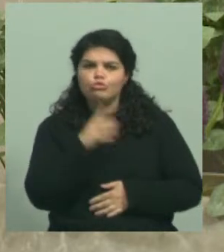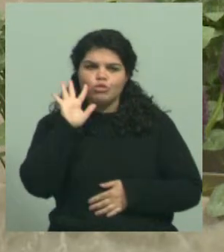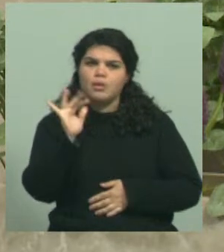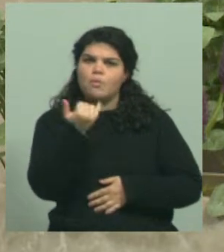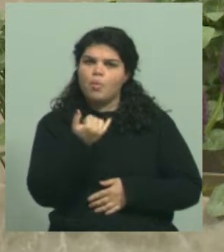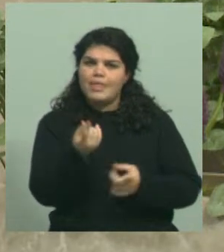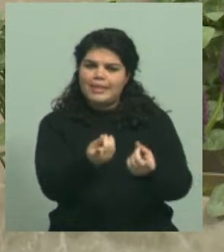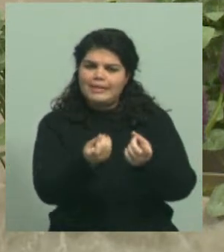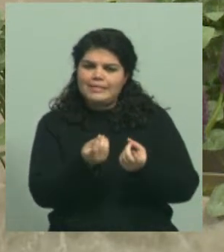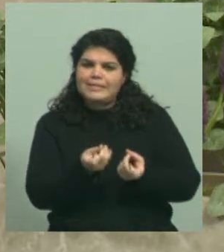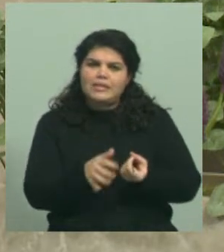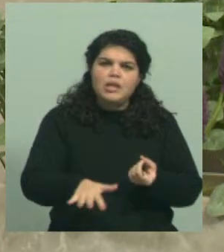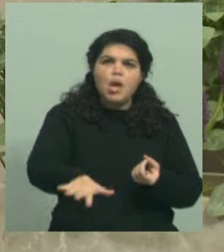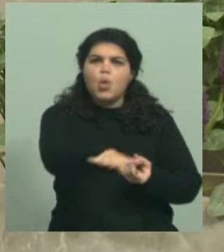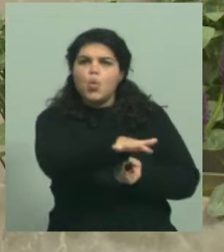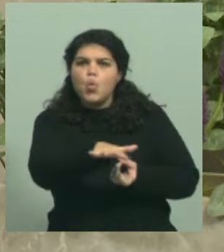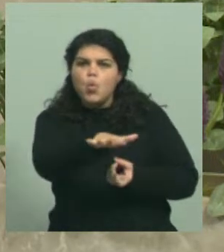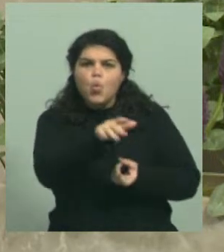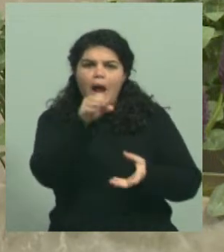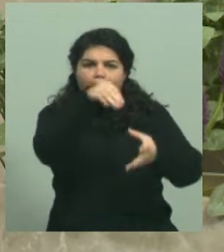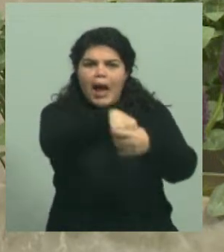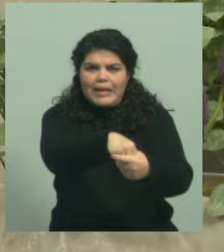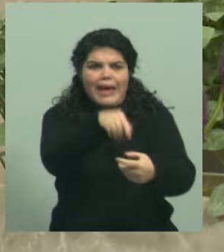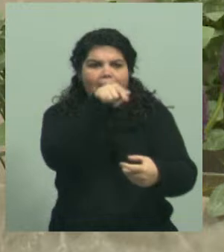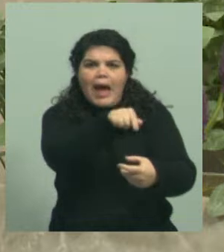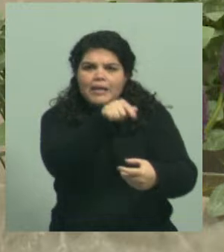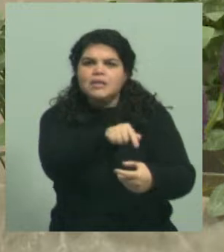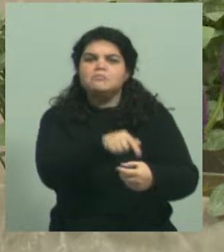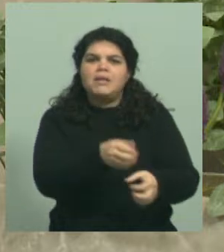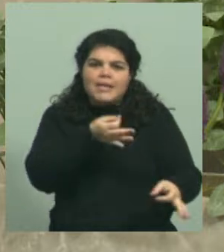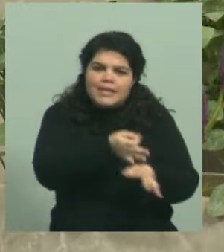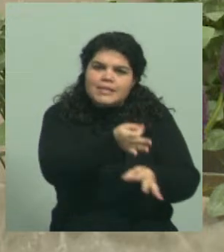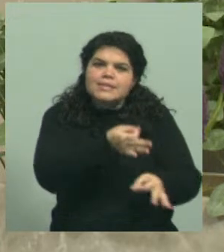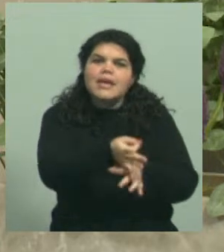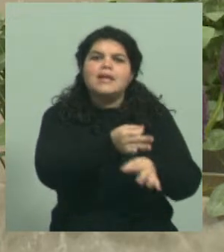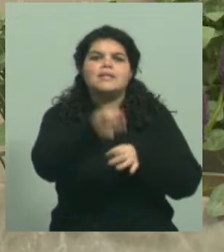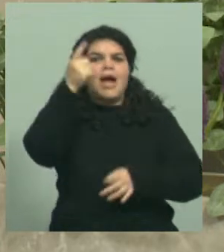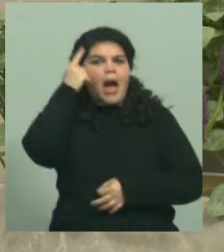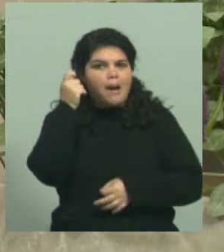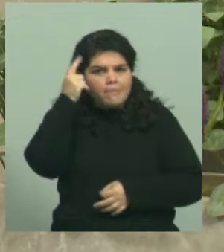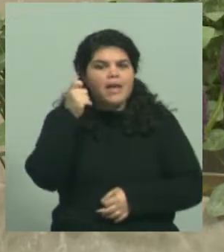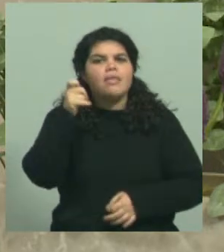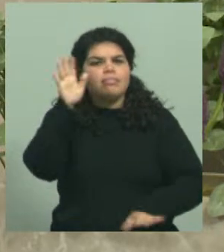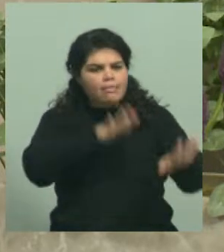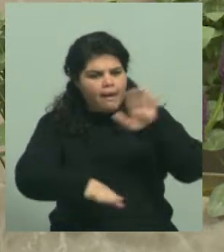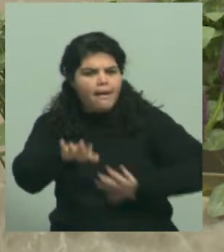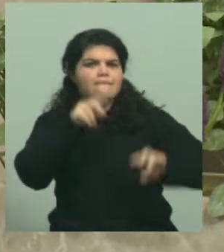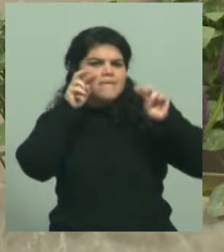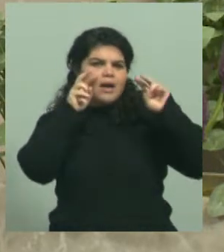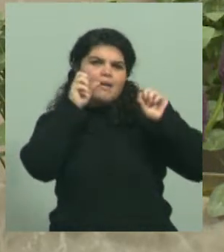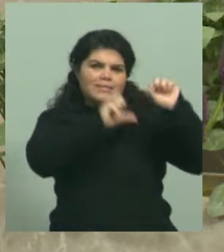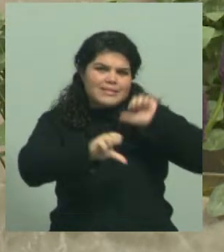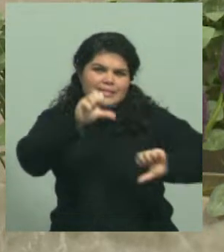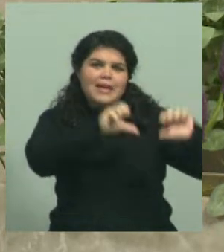donde se aprende ciencia, se enseña ciencia y se hace ciencia, como es en la Facultad de